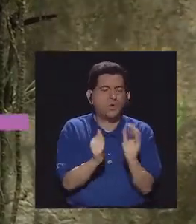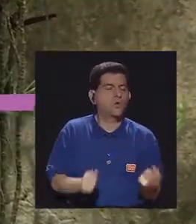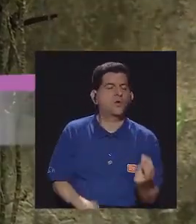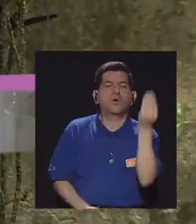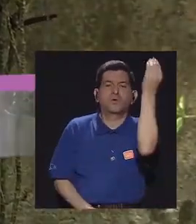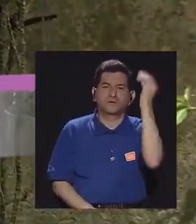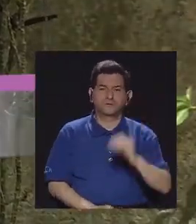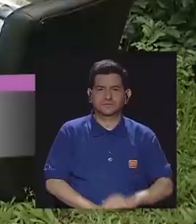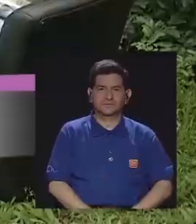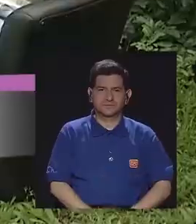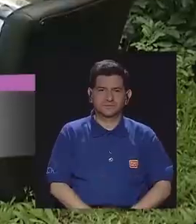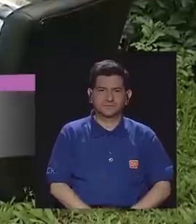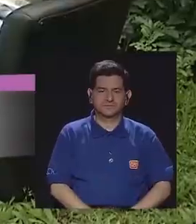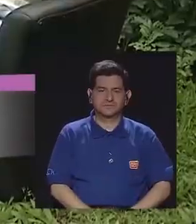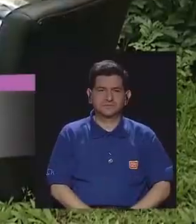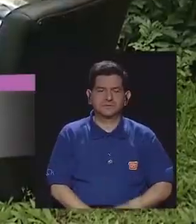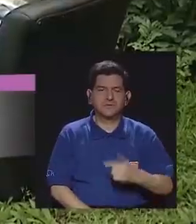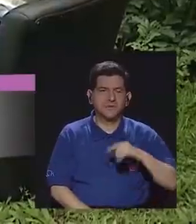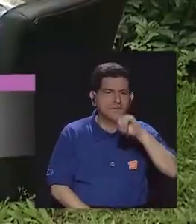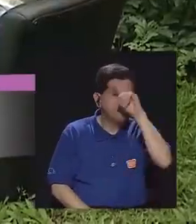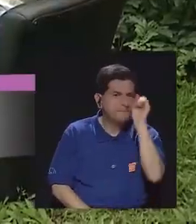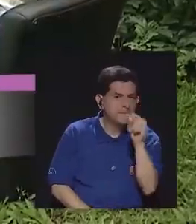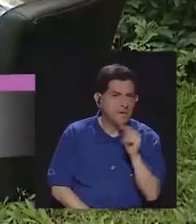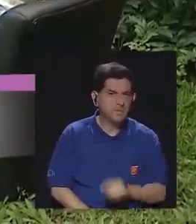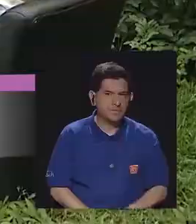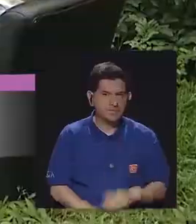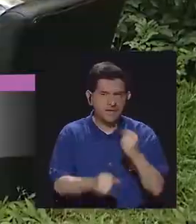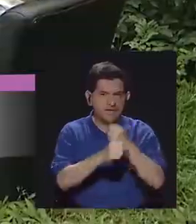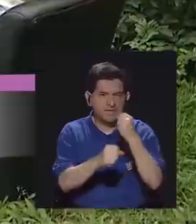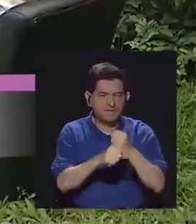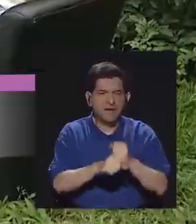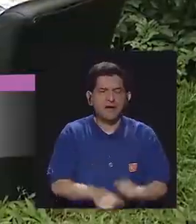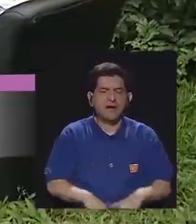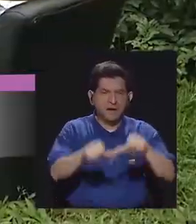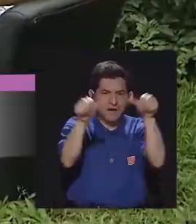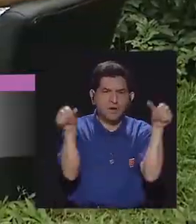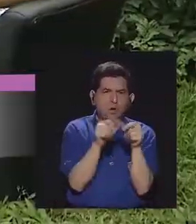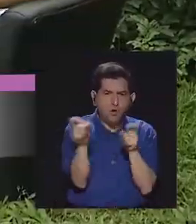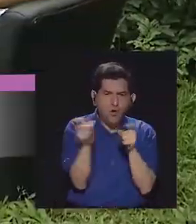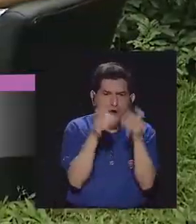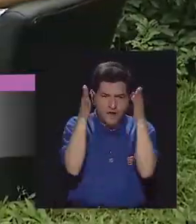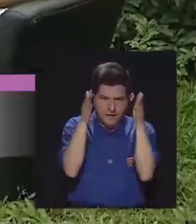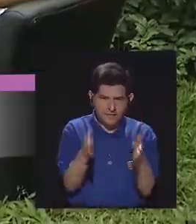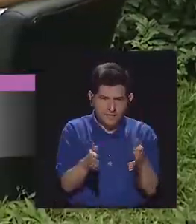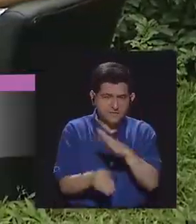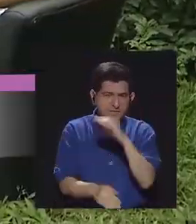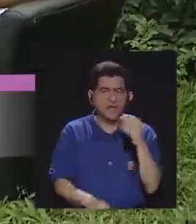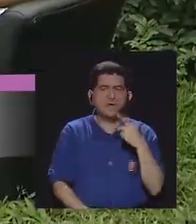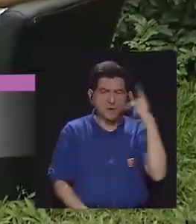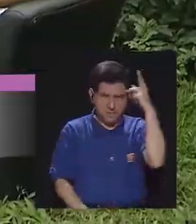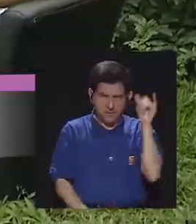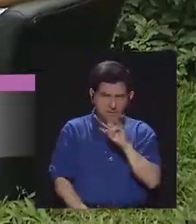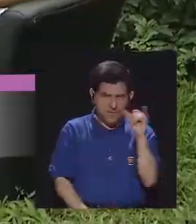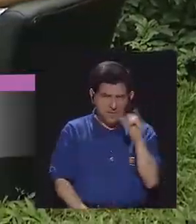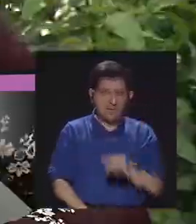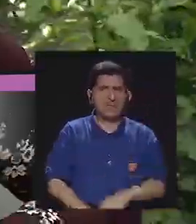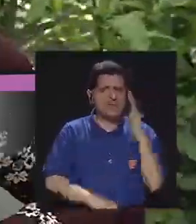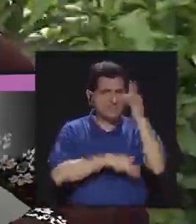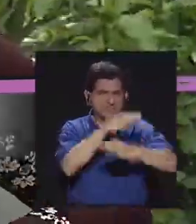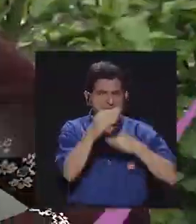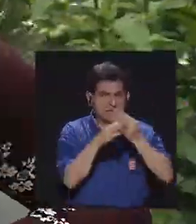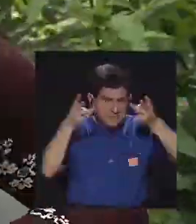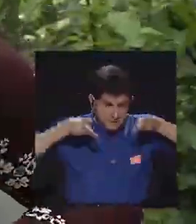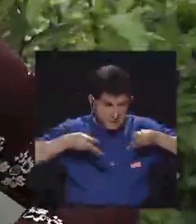muchachos. Jacqueline pregunta, ¿se trabaja con personal administrativo y también con los padres? ¿Hay algún tipo